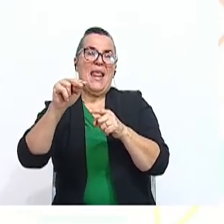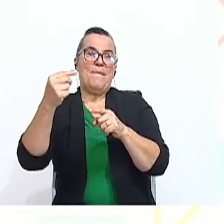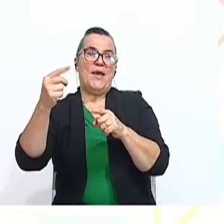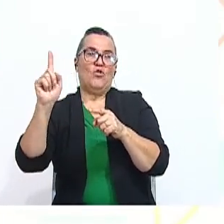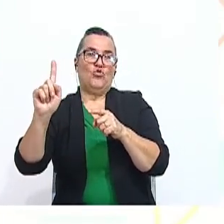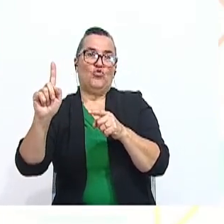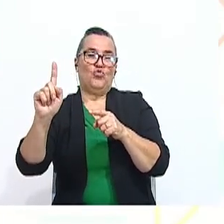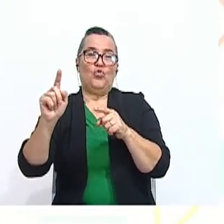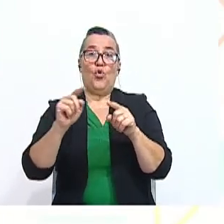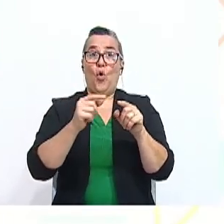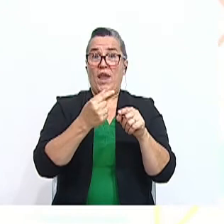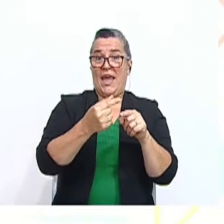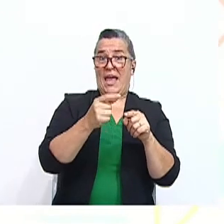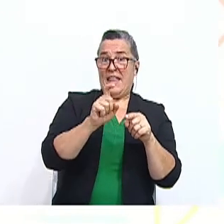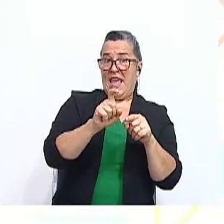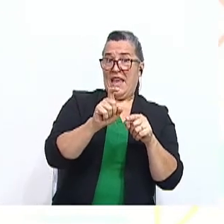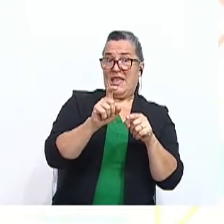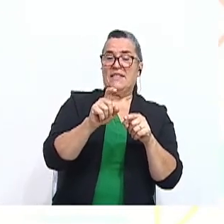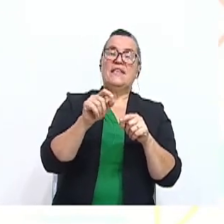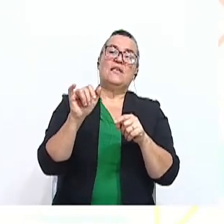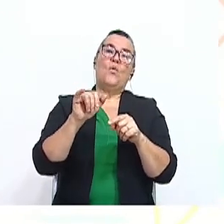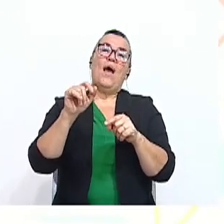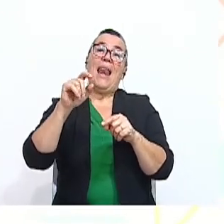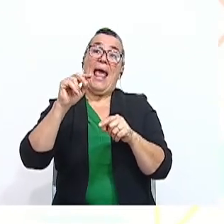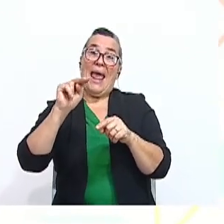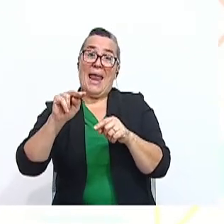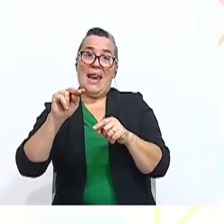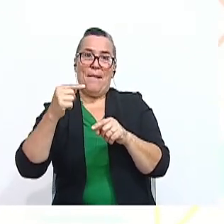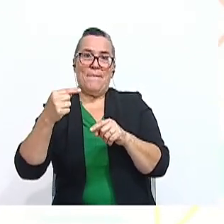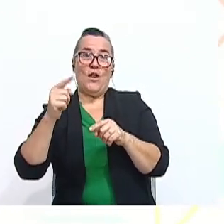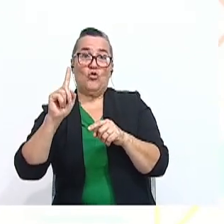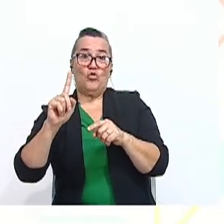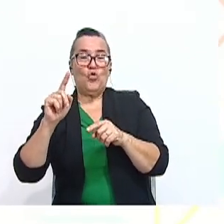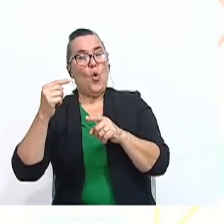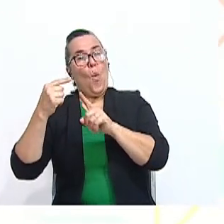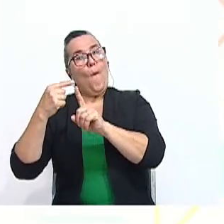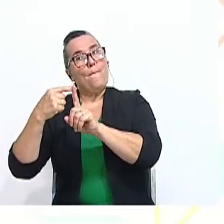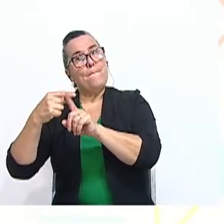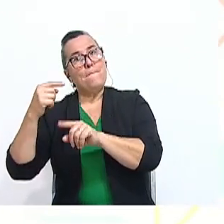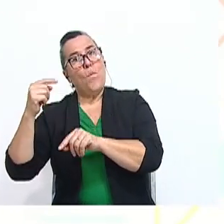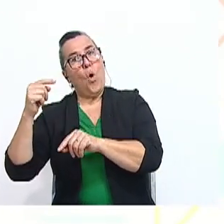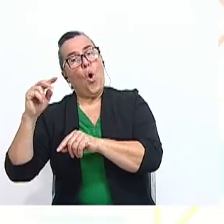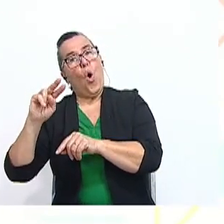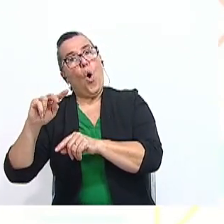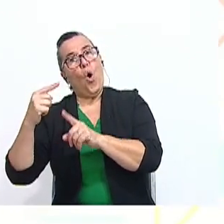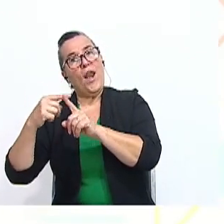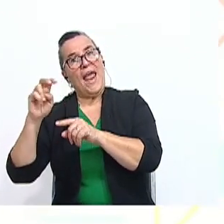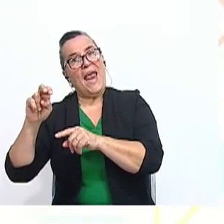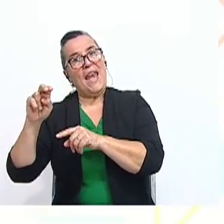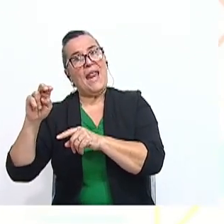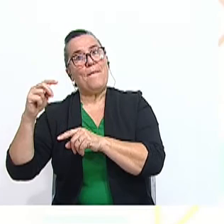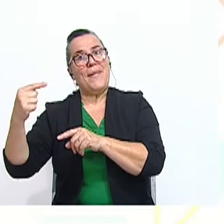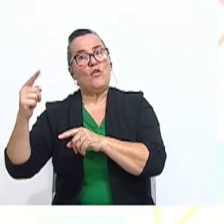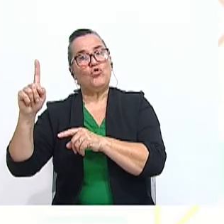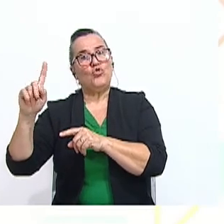x lo podríamos expresar como n-1 por n por 2n-1 sobre 6. Lucía,